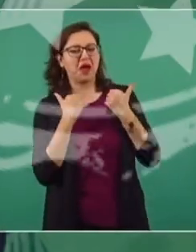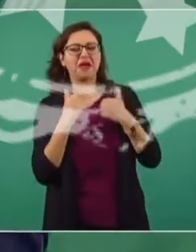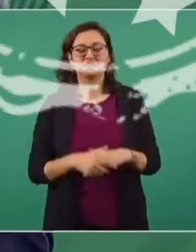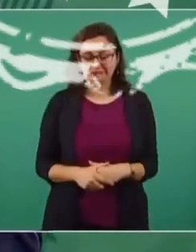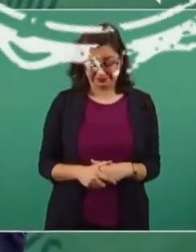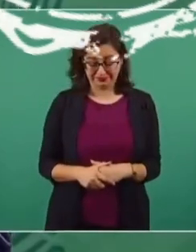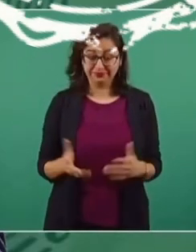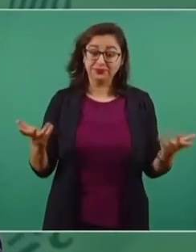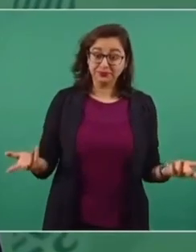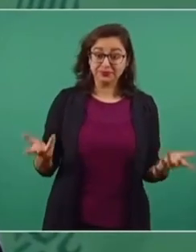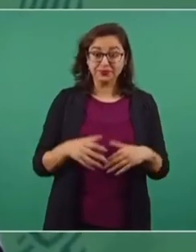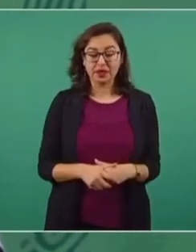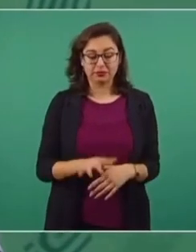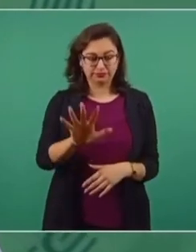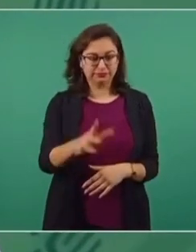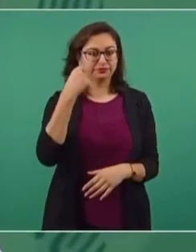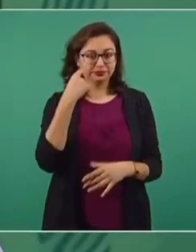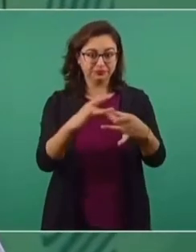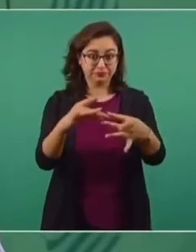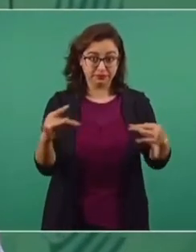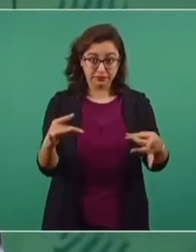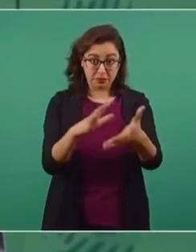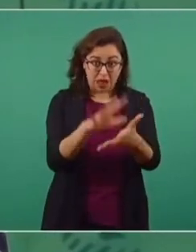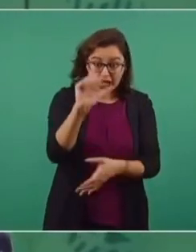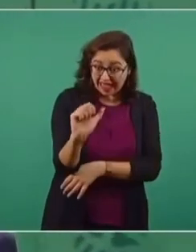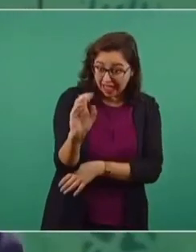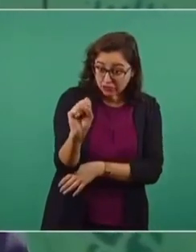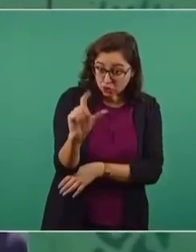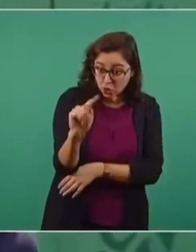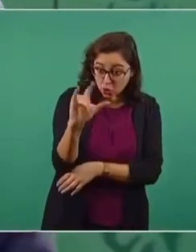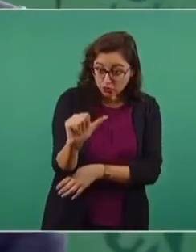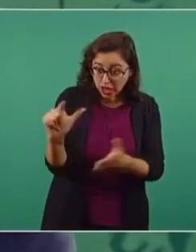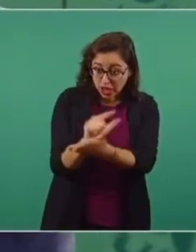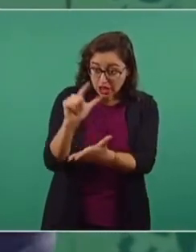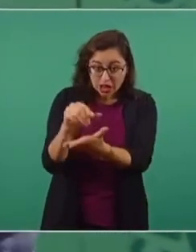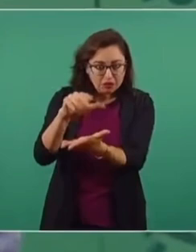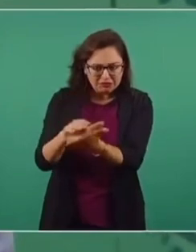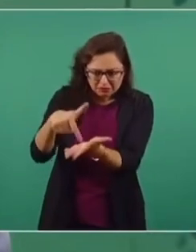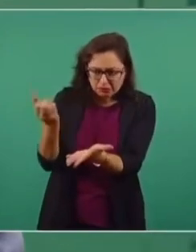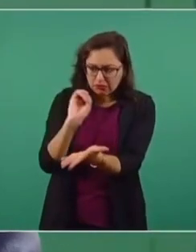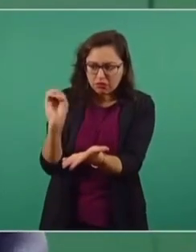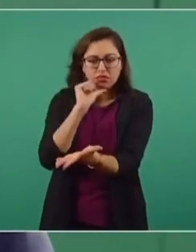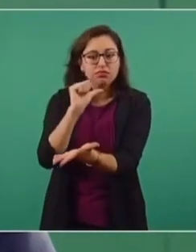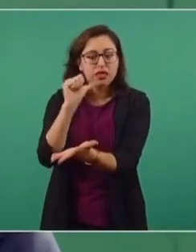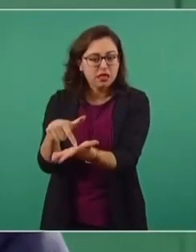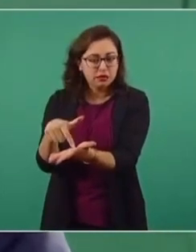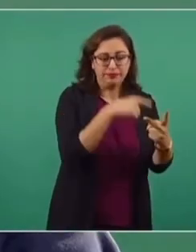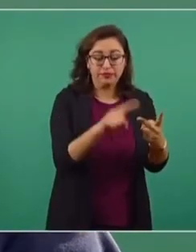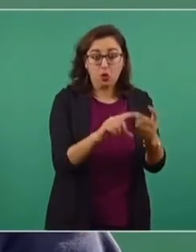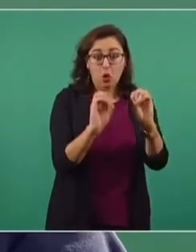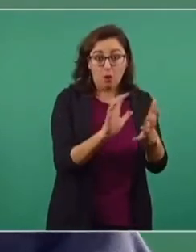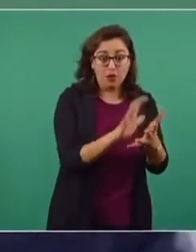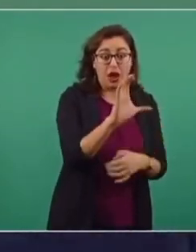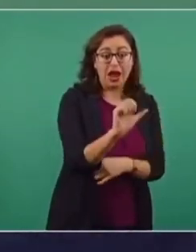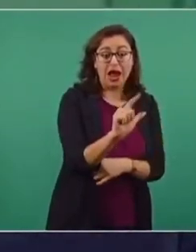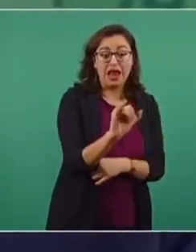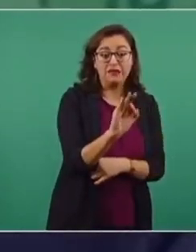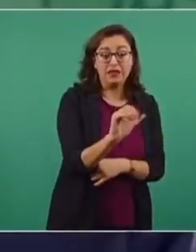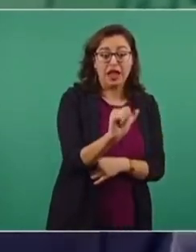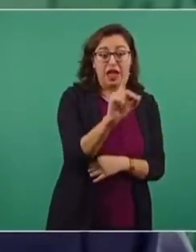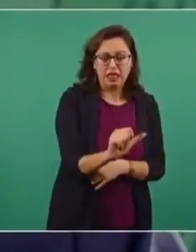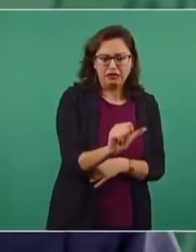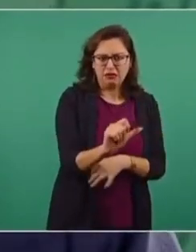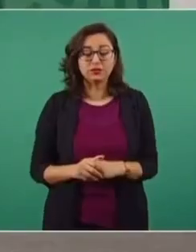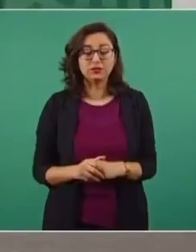Primero, lo de mayoría absoluta legalmente no existe. Es mayoría simple o mayoría calificada. Nosotros nunca hemos tenido